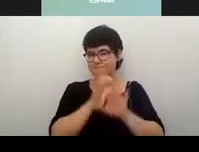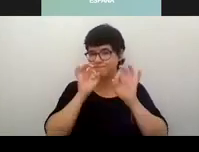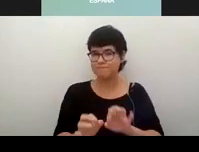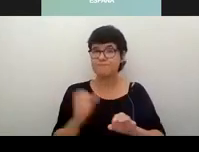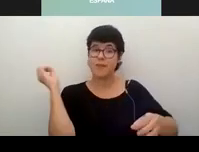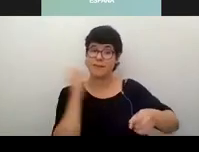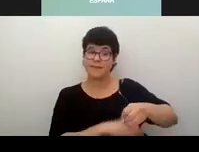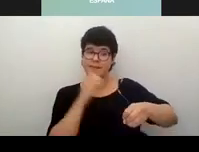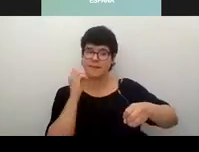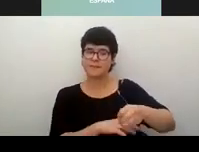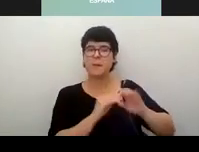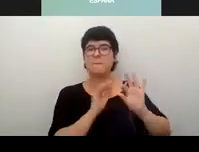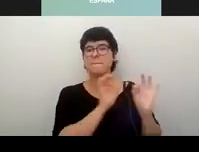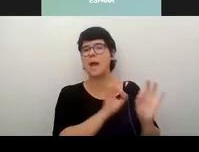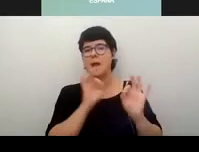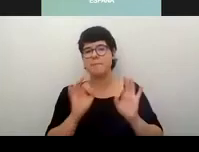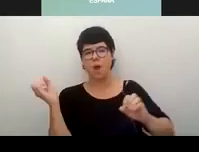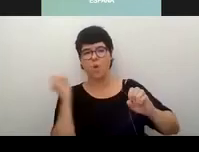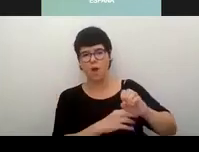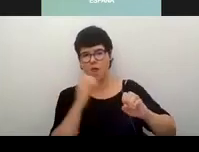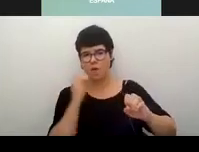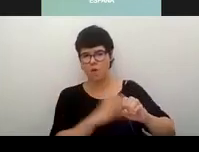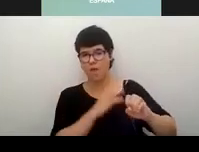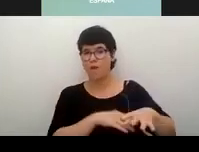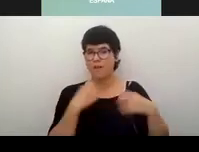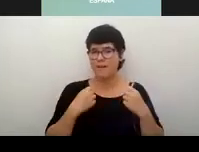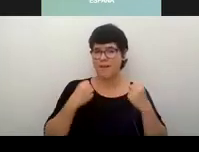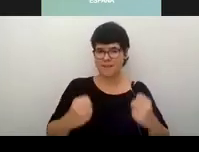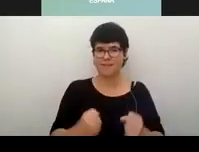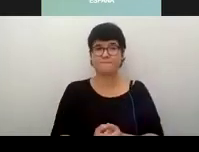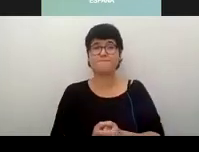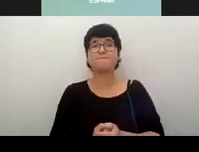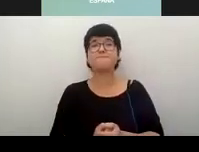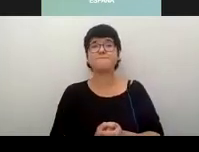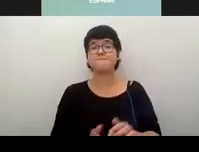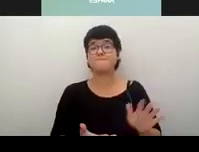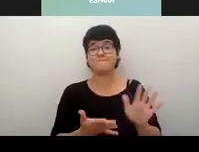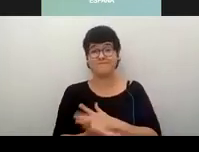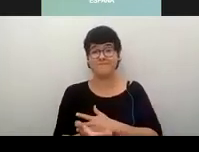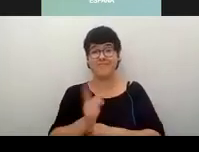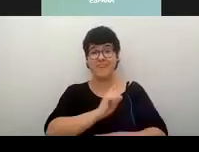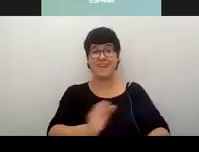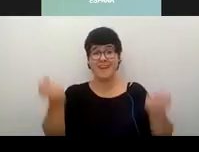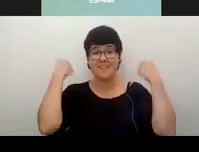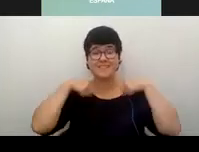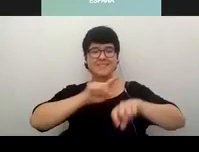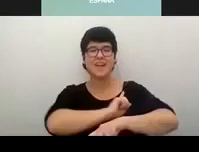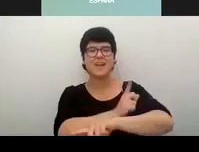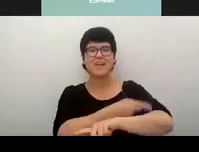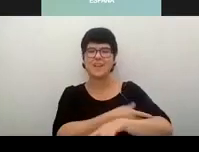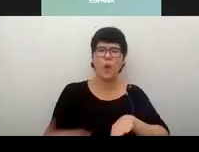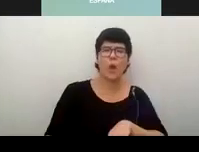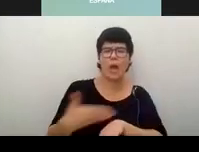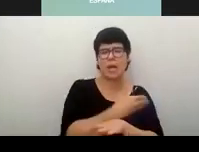energía. En el caso o sea, antes del ejercicio, sabéis que en los días previos lo que tenemos que hacer es